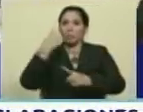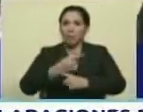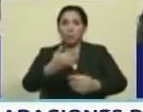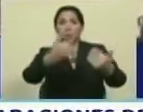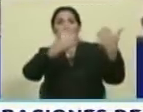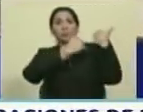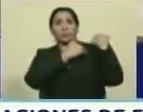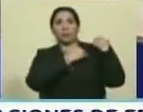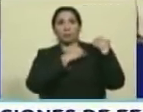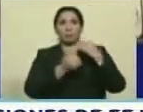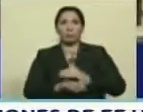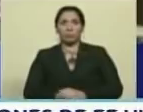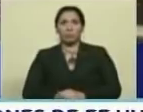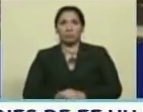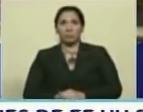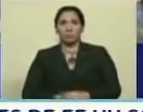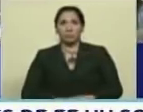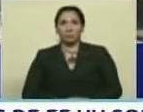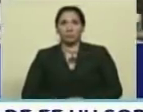sino